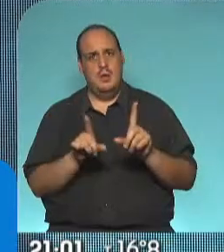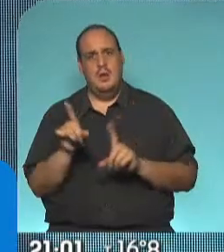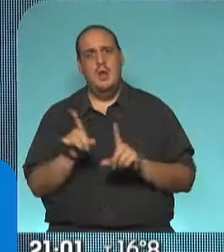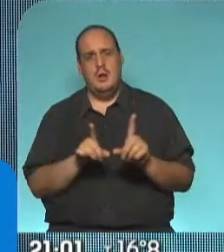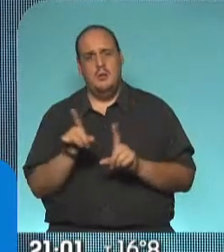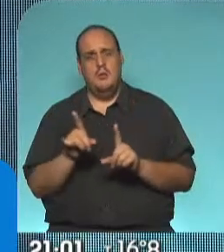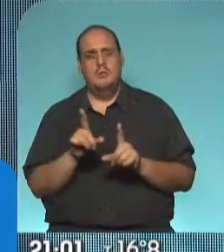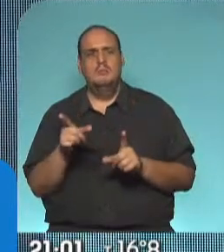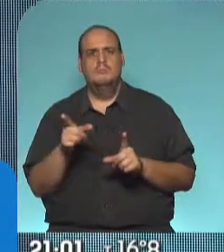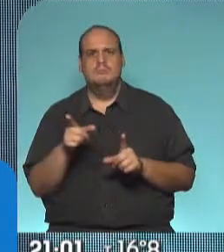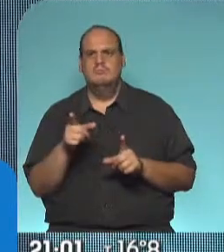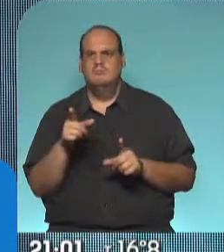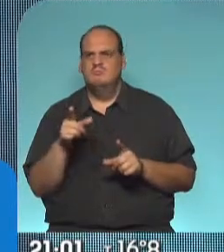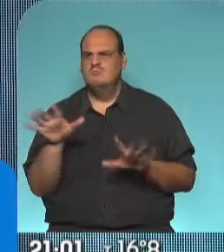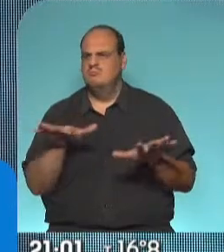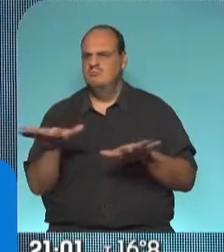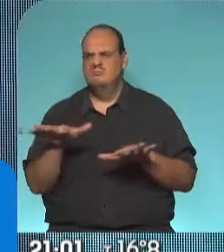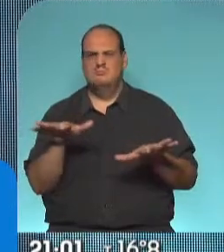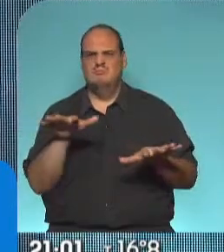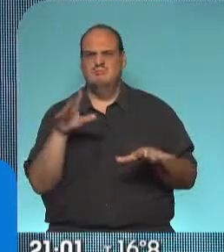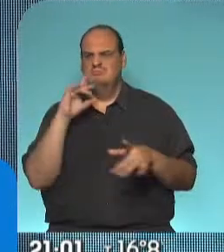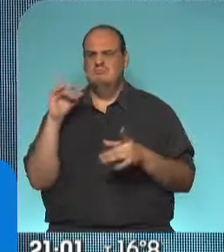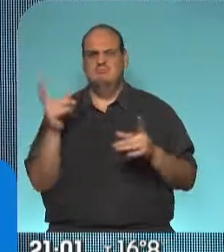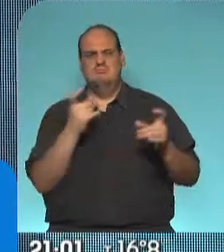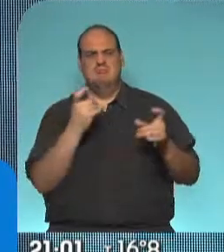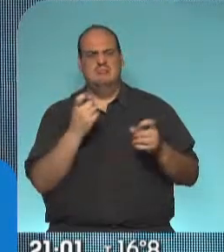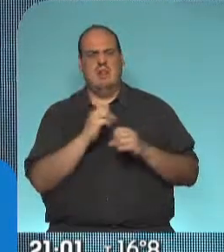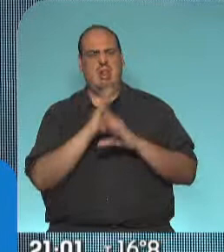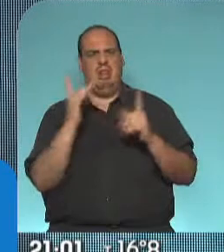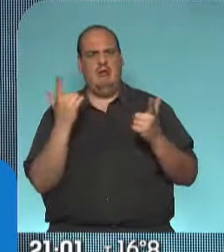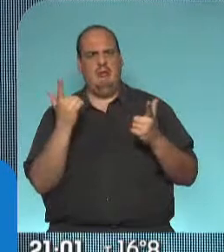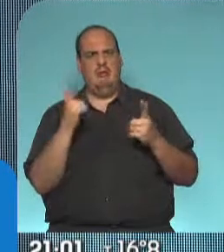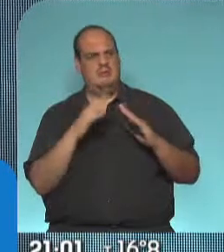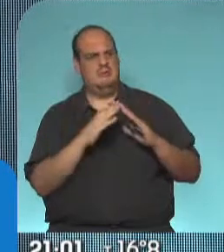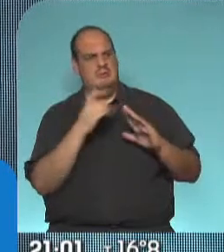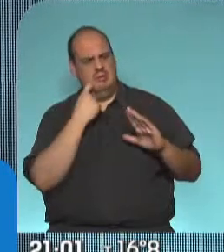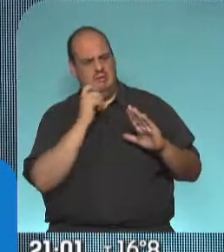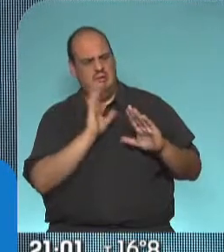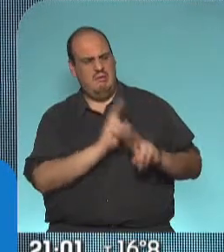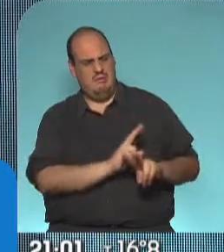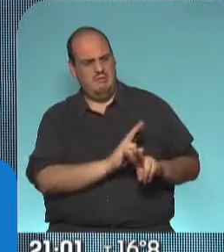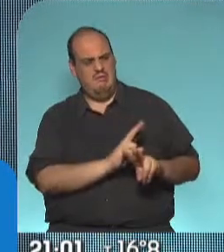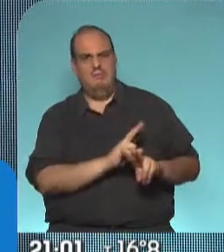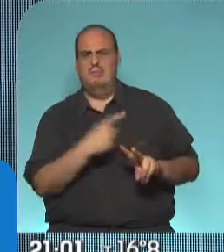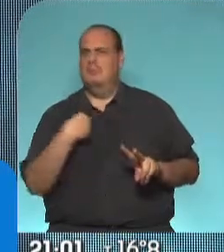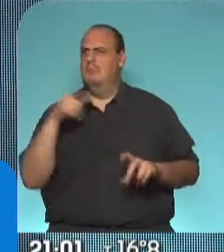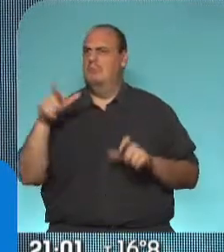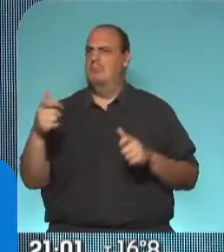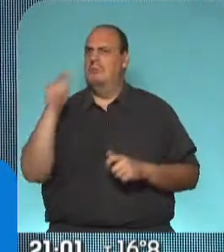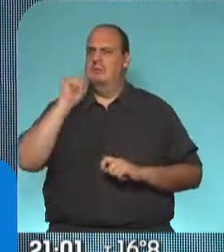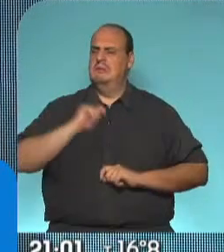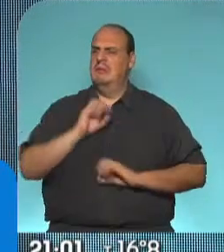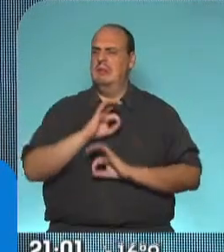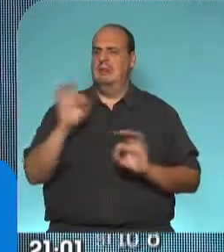tengan bien en claro por qué residiendo en geriátricos dejaron de tener las visitas frecuentes que le alegraban un rato